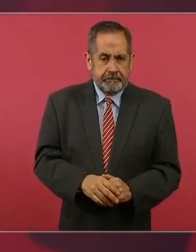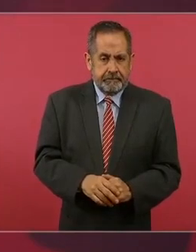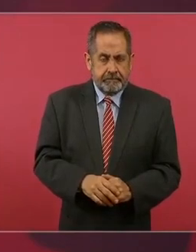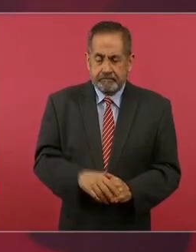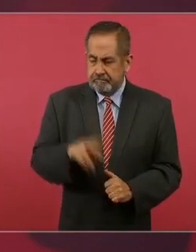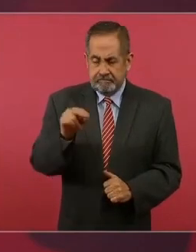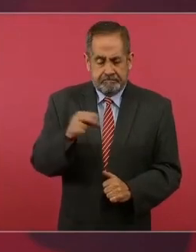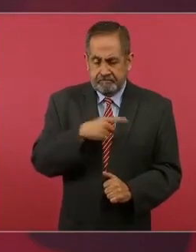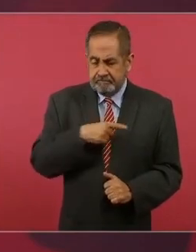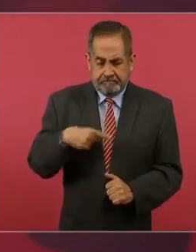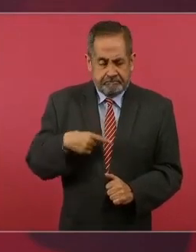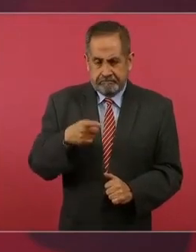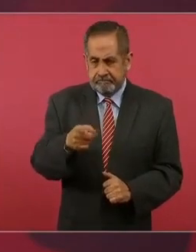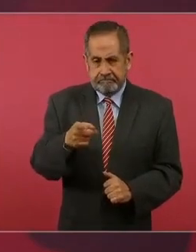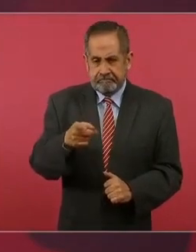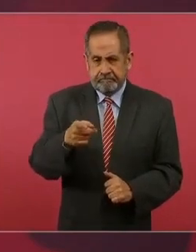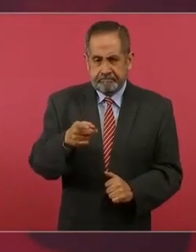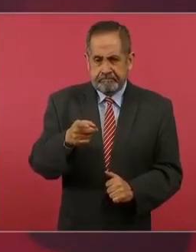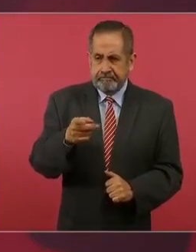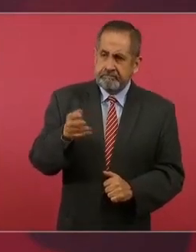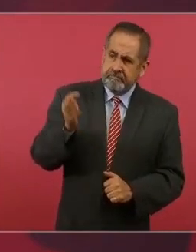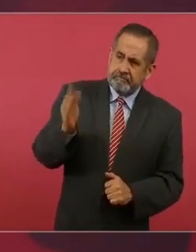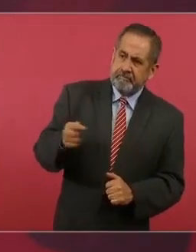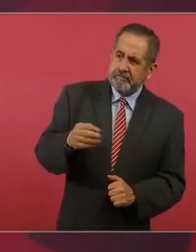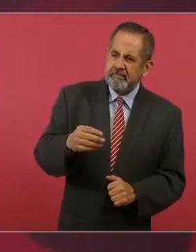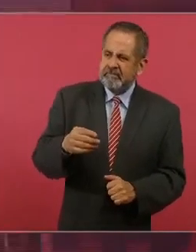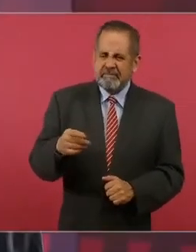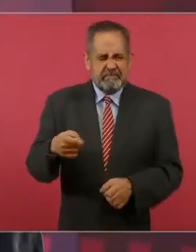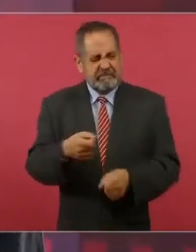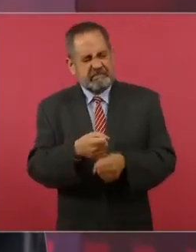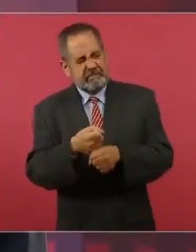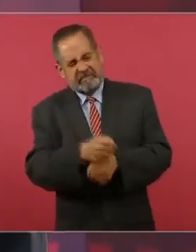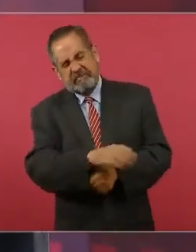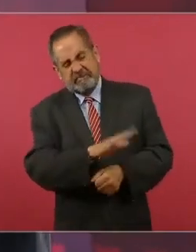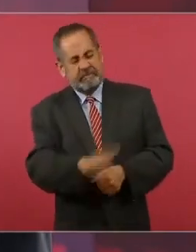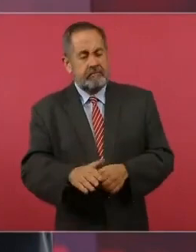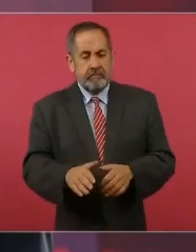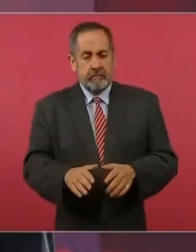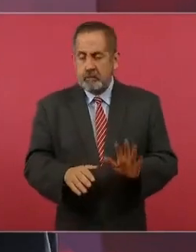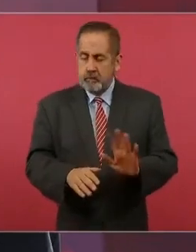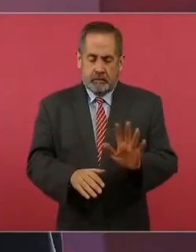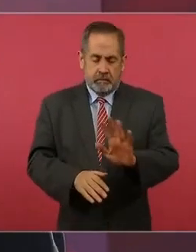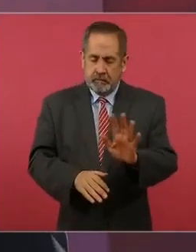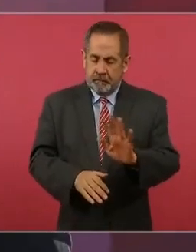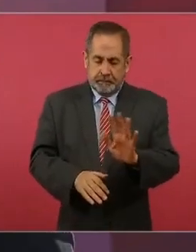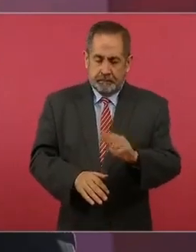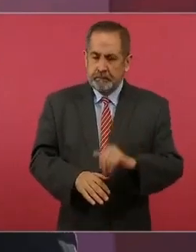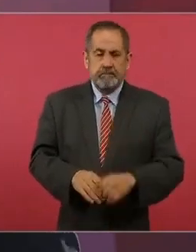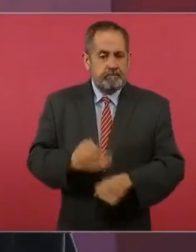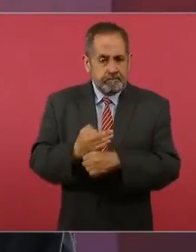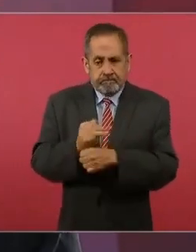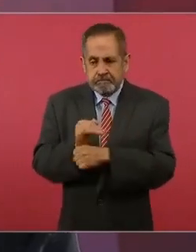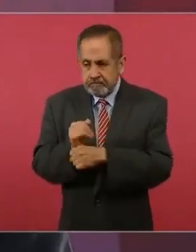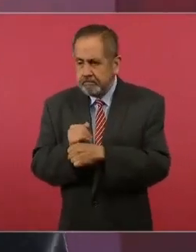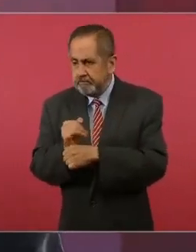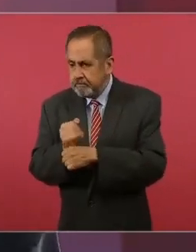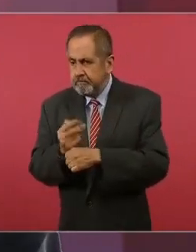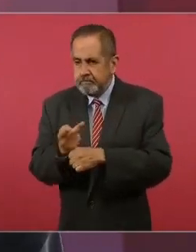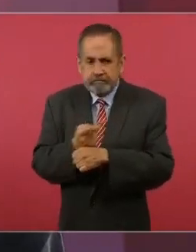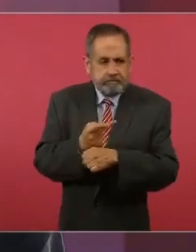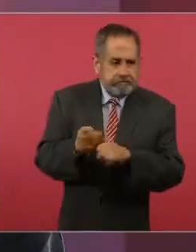Eso no se puede permitir. Y ya se están haciendo investigaciones, hemos